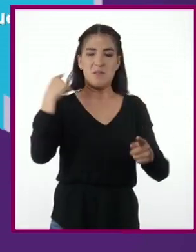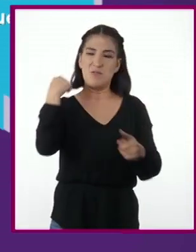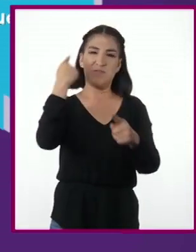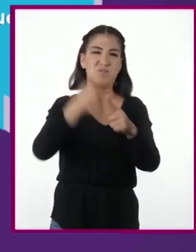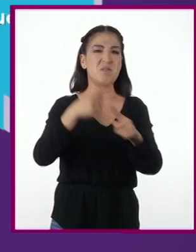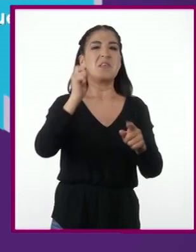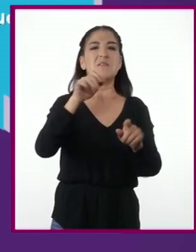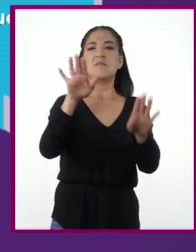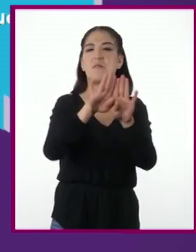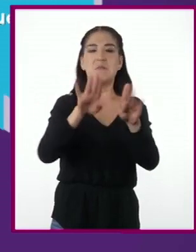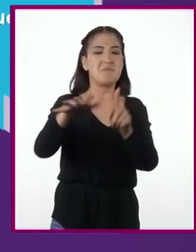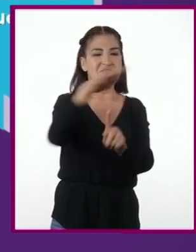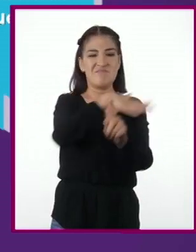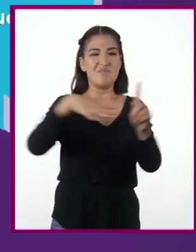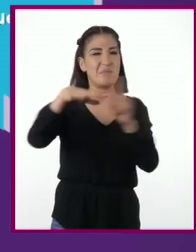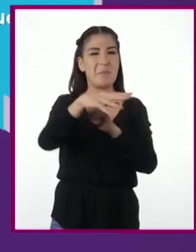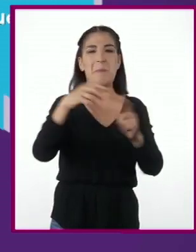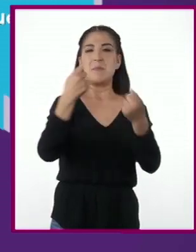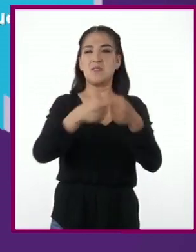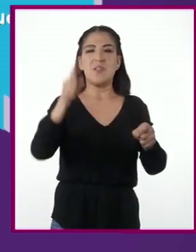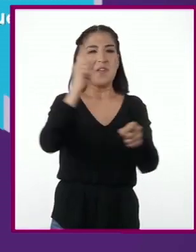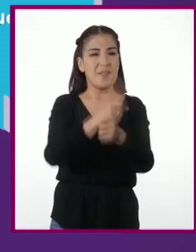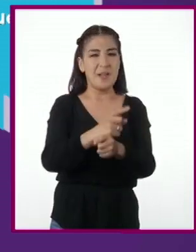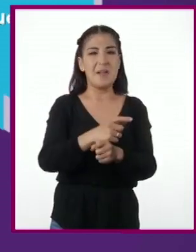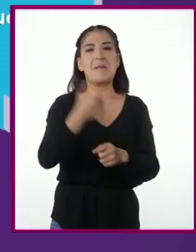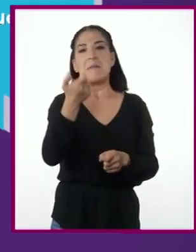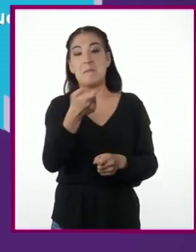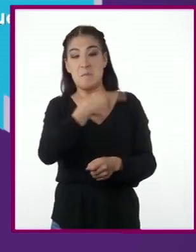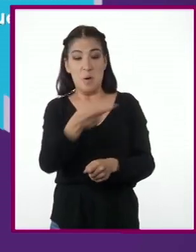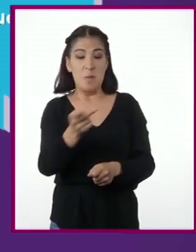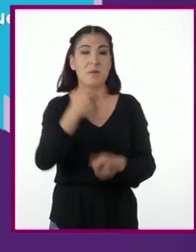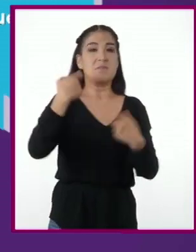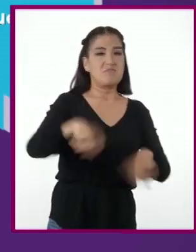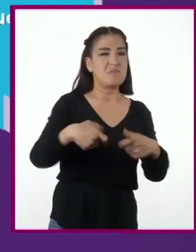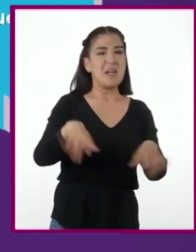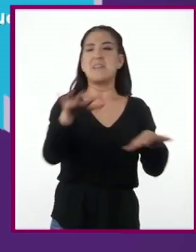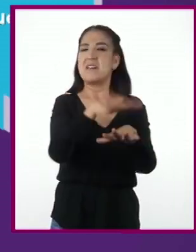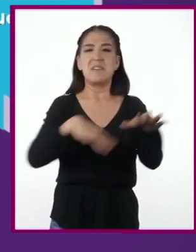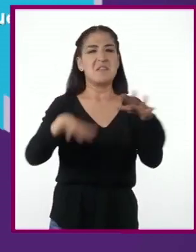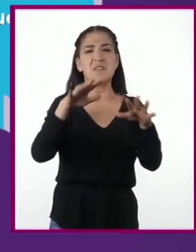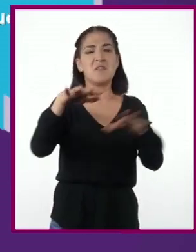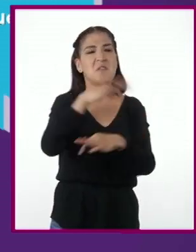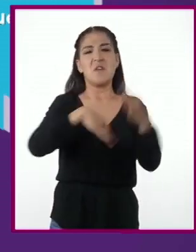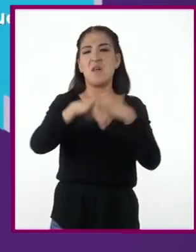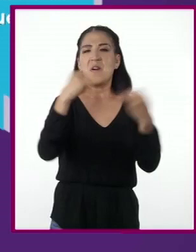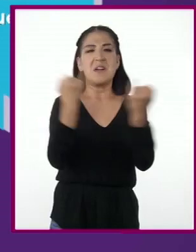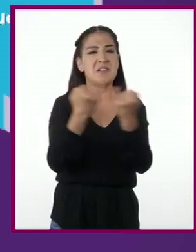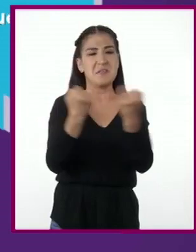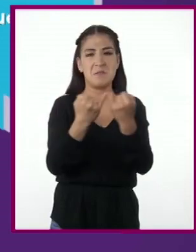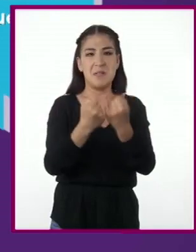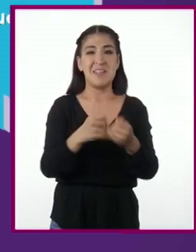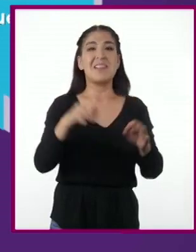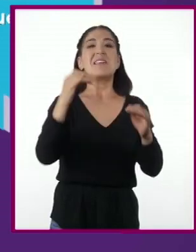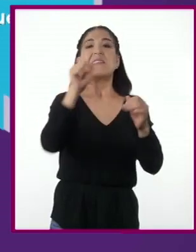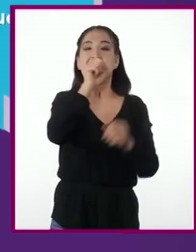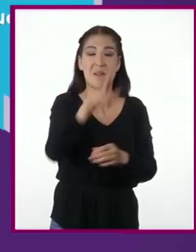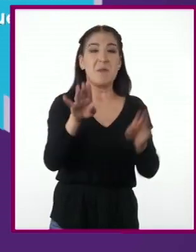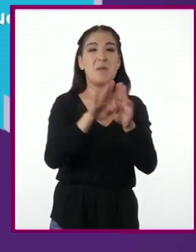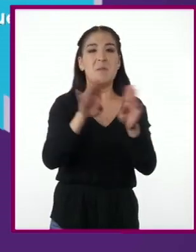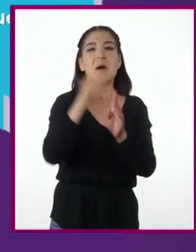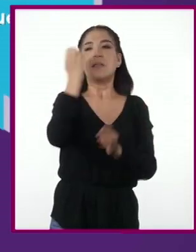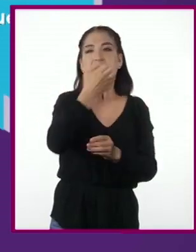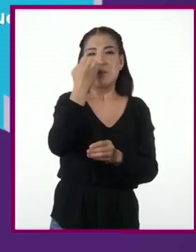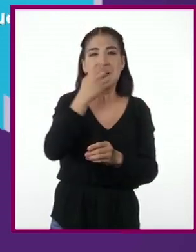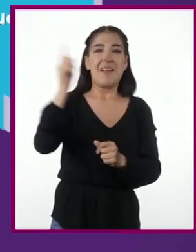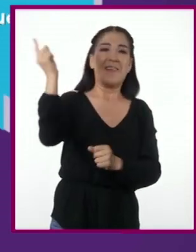sociedad, más allá de las condiciones socioeconómicas de las personas. Sin embargo, el rezago educativo, la asignación